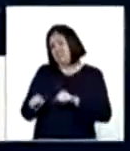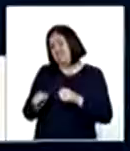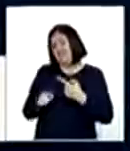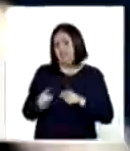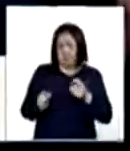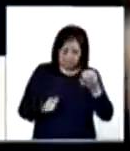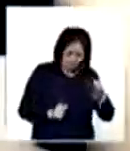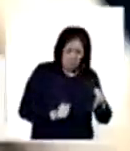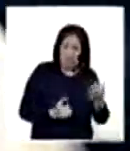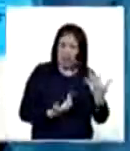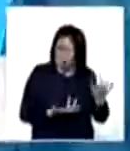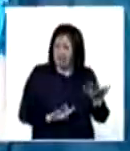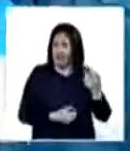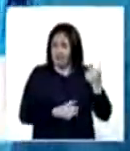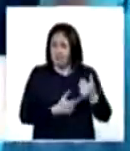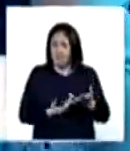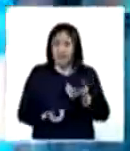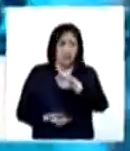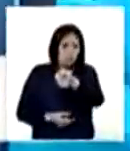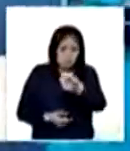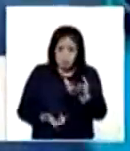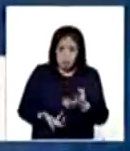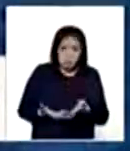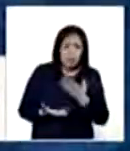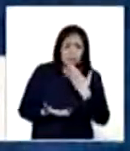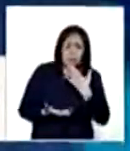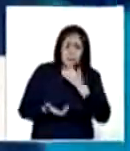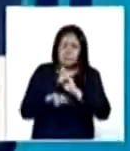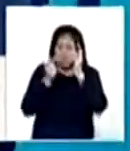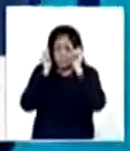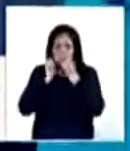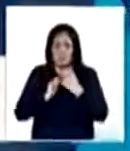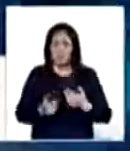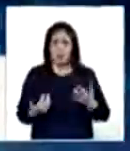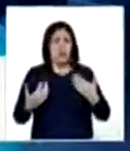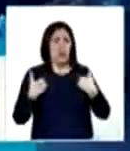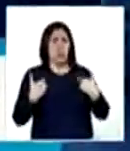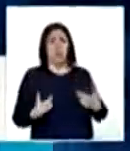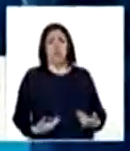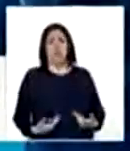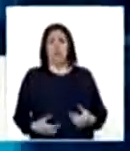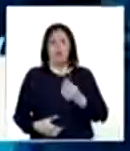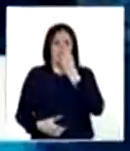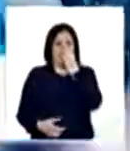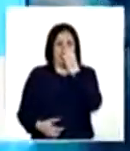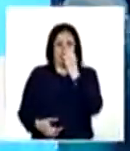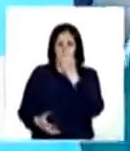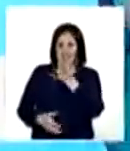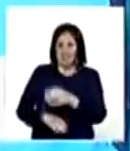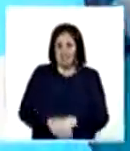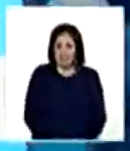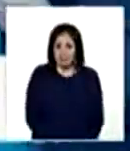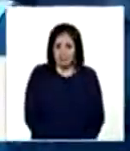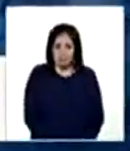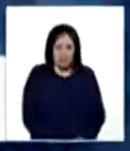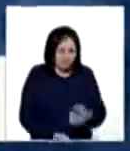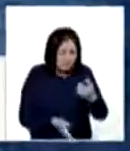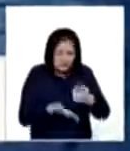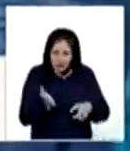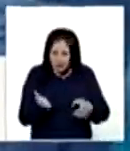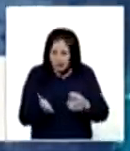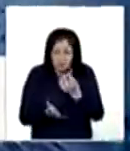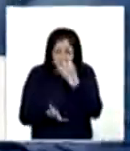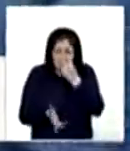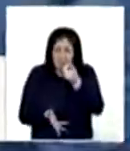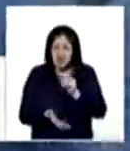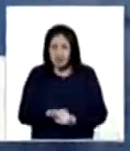verdad. Bueno, ¿de quién has venido disfrazado? A ver. Yo de payasito. ¿De payasito? ¿De qué payasito has venido disfrazado?